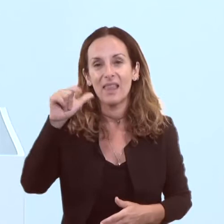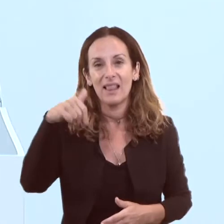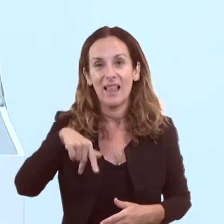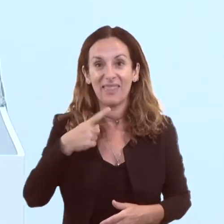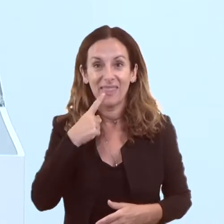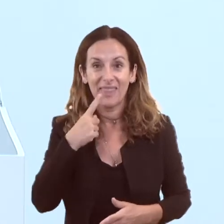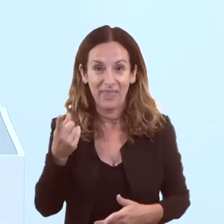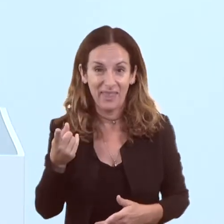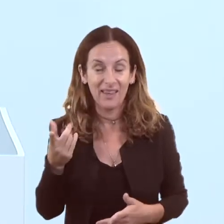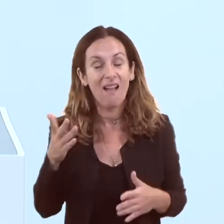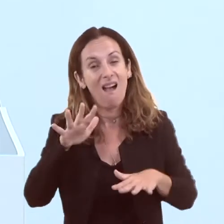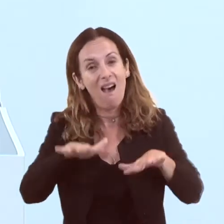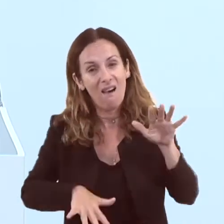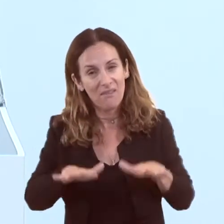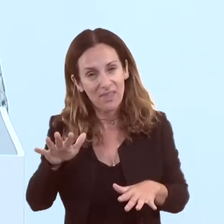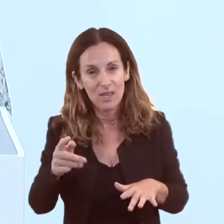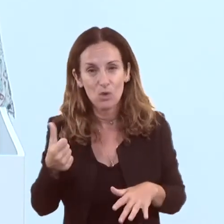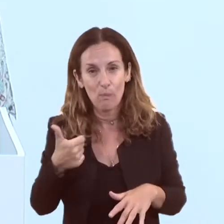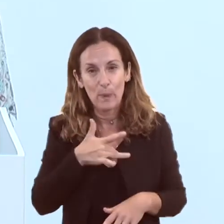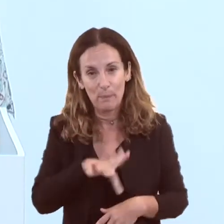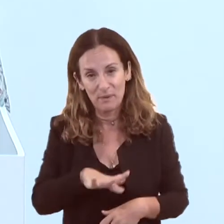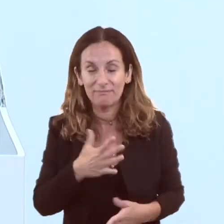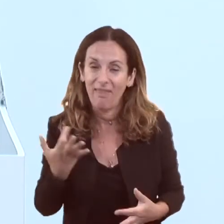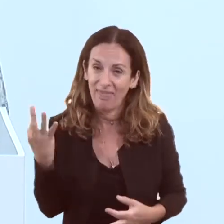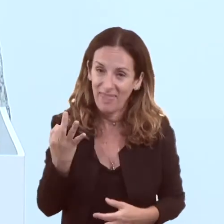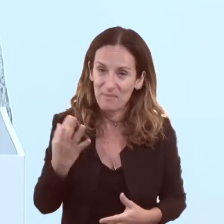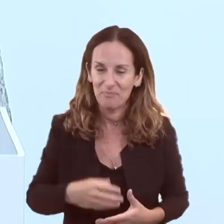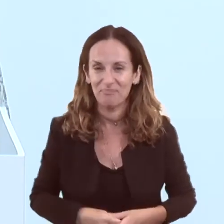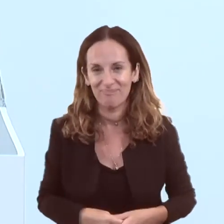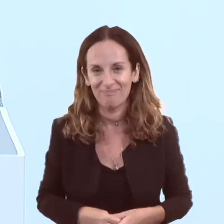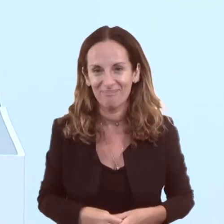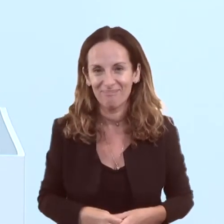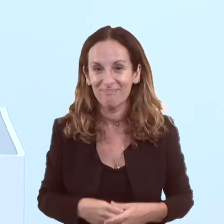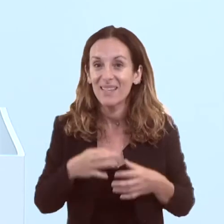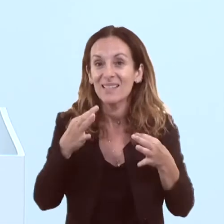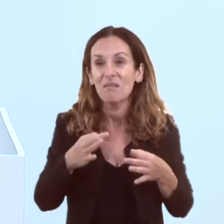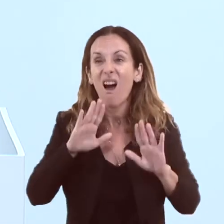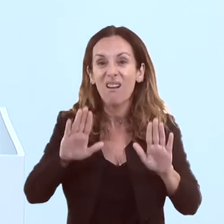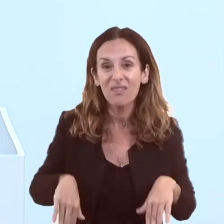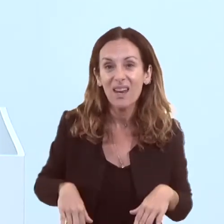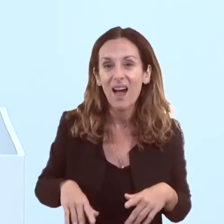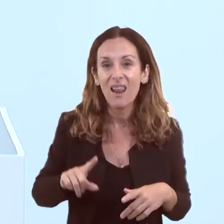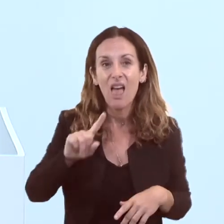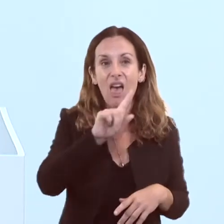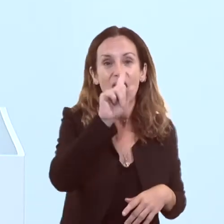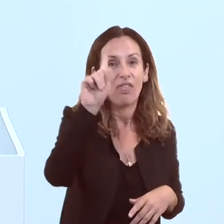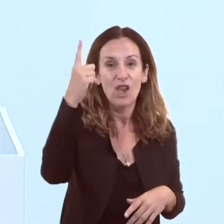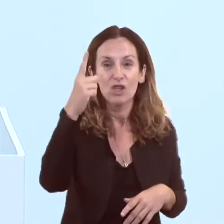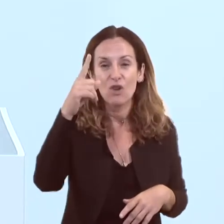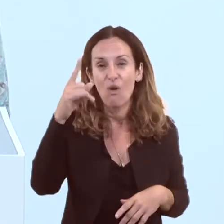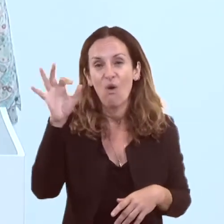you have to to somebody Siempre tienes que servir a alguien ser Dios o el